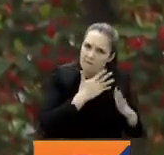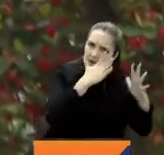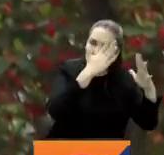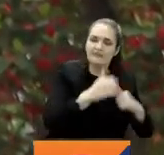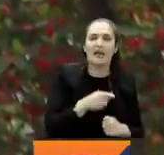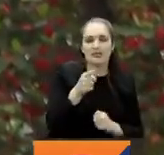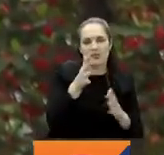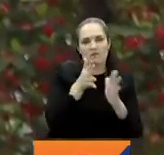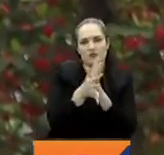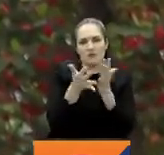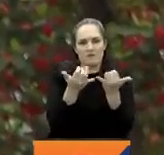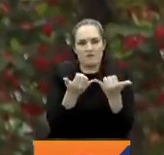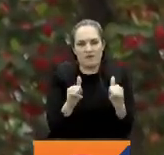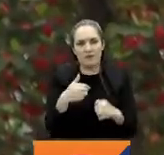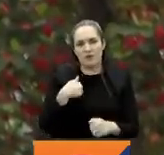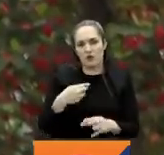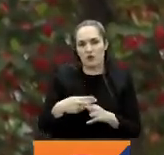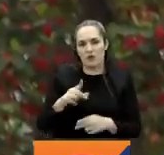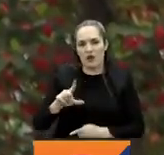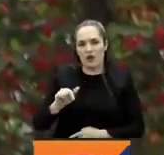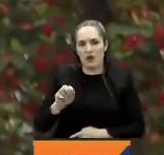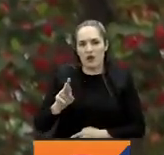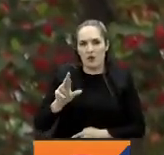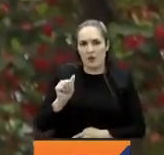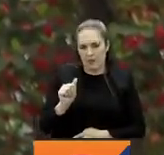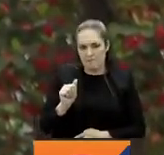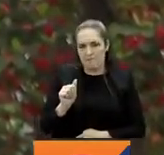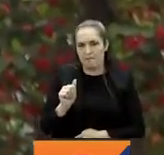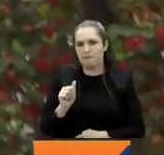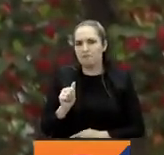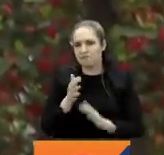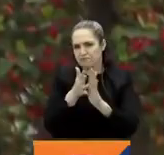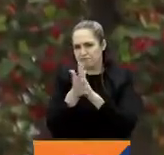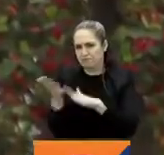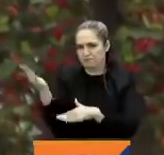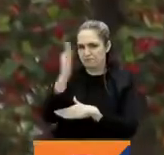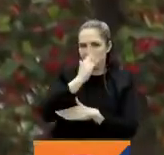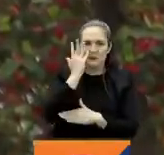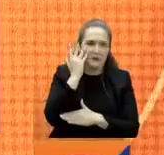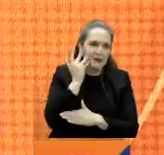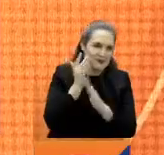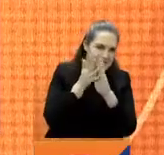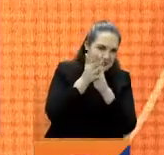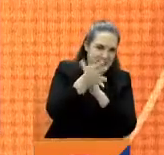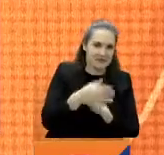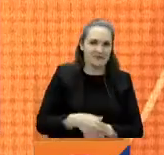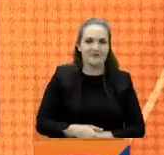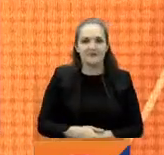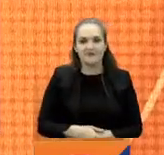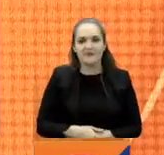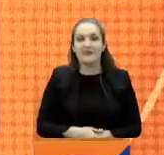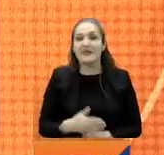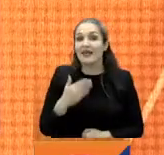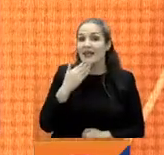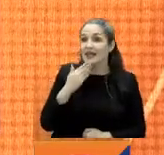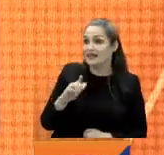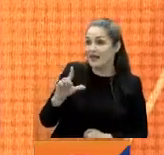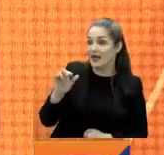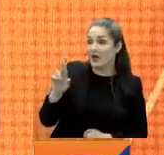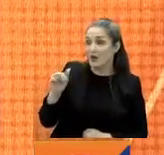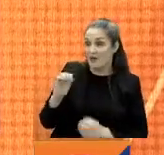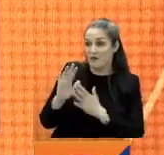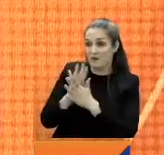esta es toda la información. Laura Rojas, RTVC Noticias, conectados 24/7. Gracias, Laura, por esa